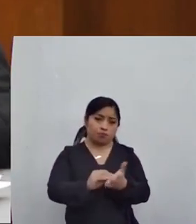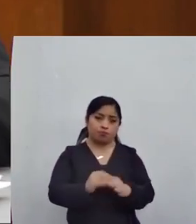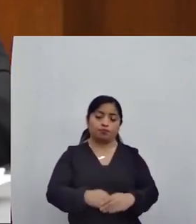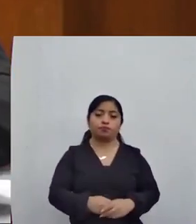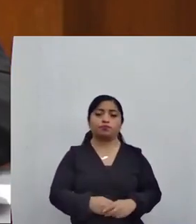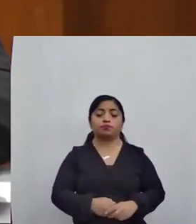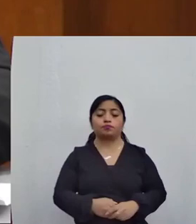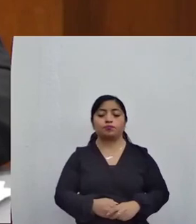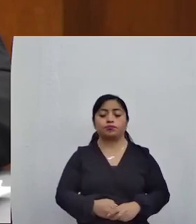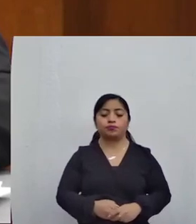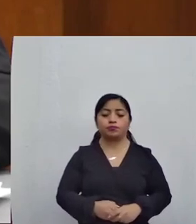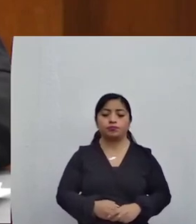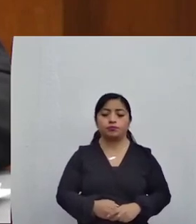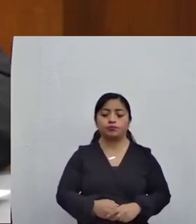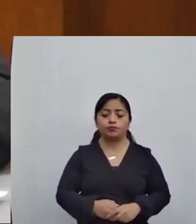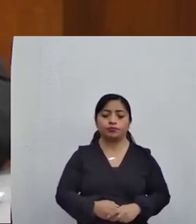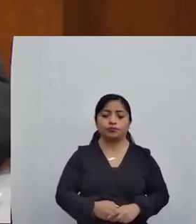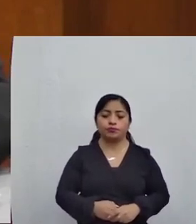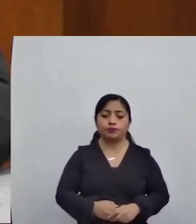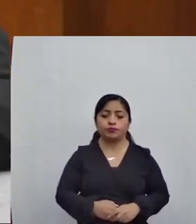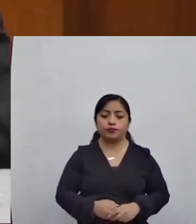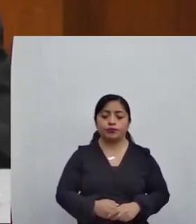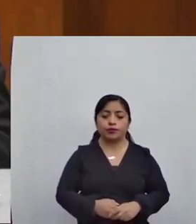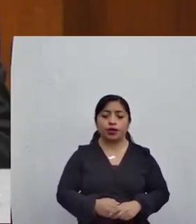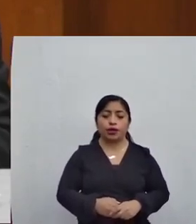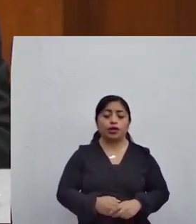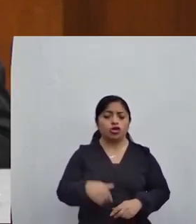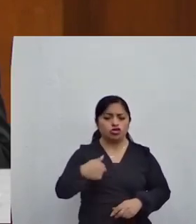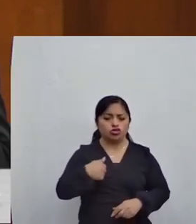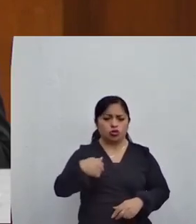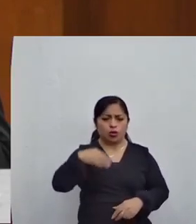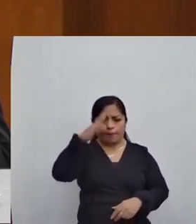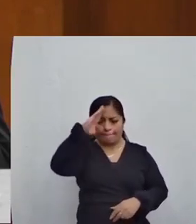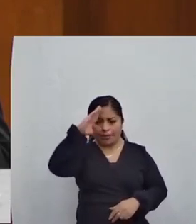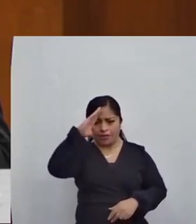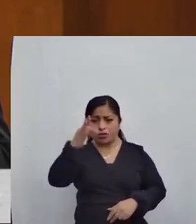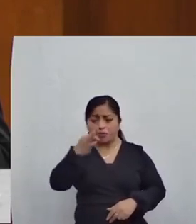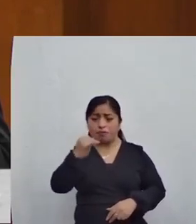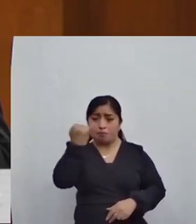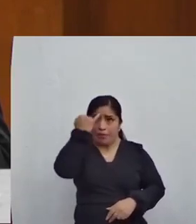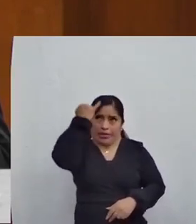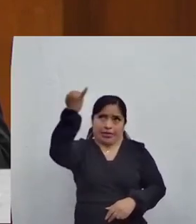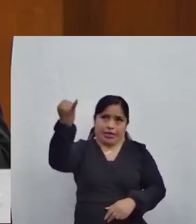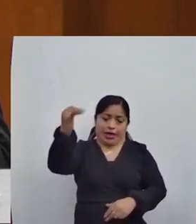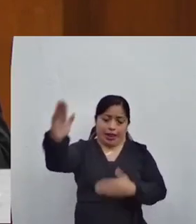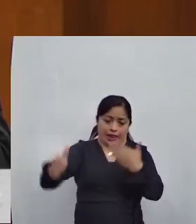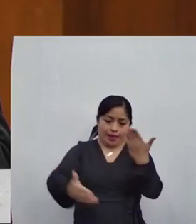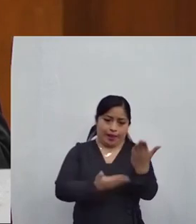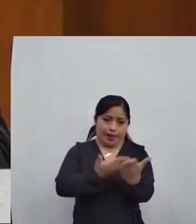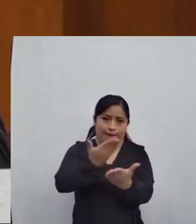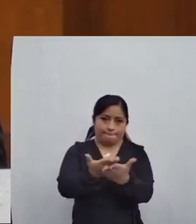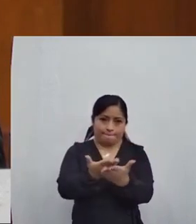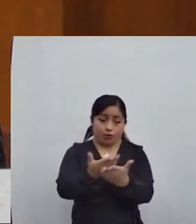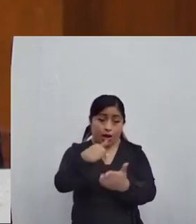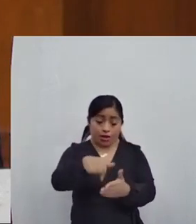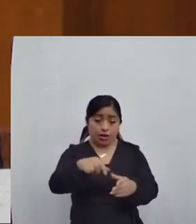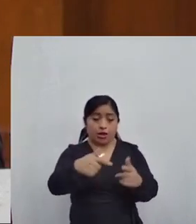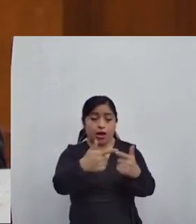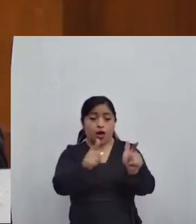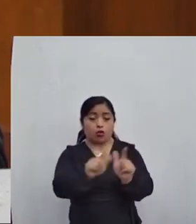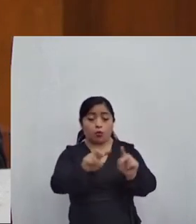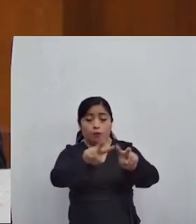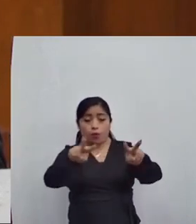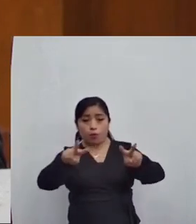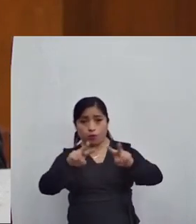hacer llegar a esta comisión de grupos vulnerables está adicionar una